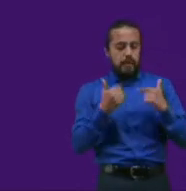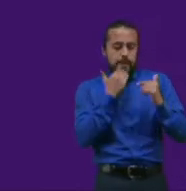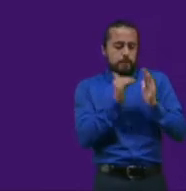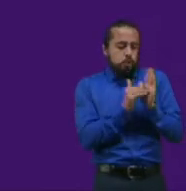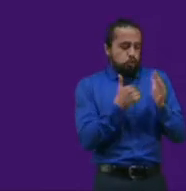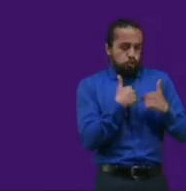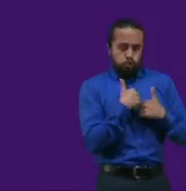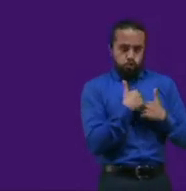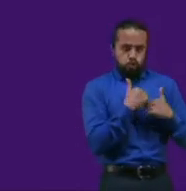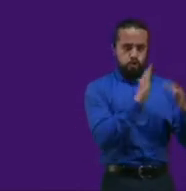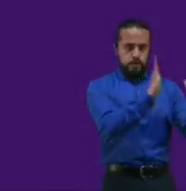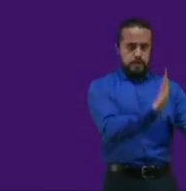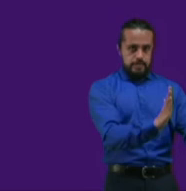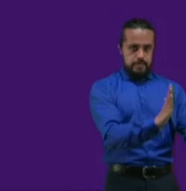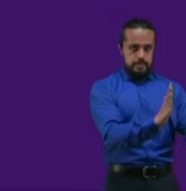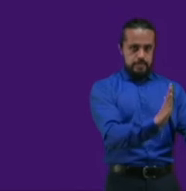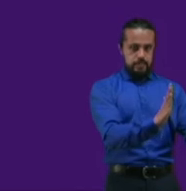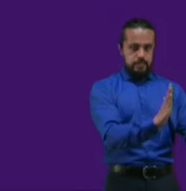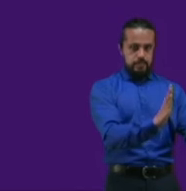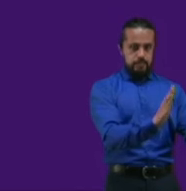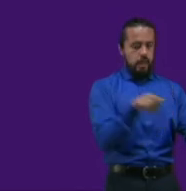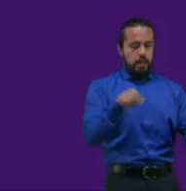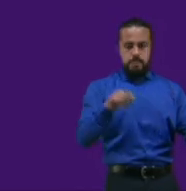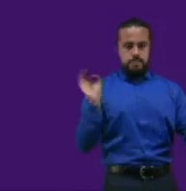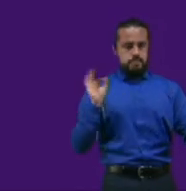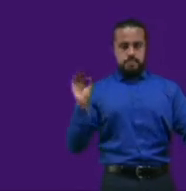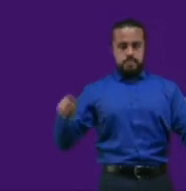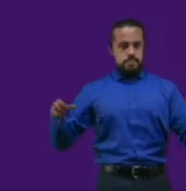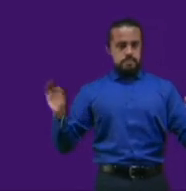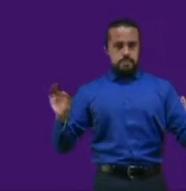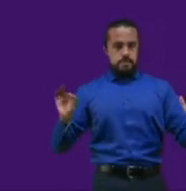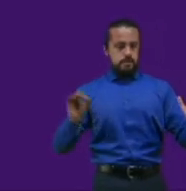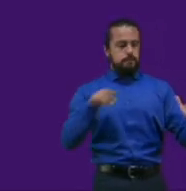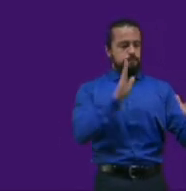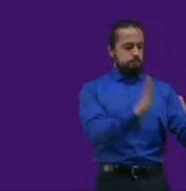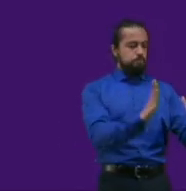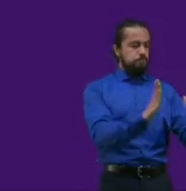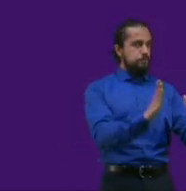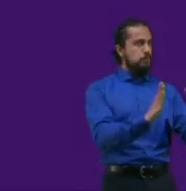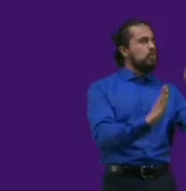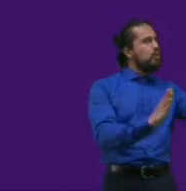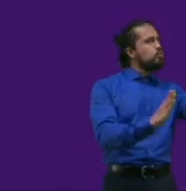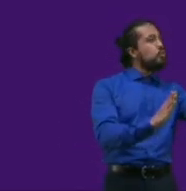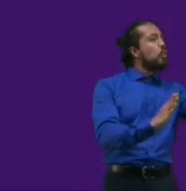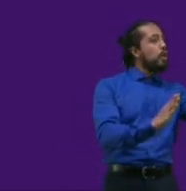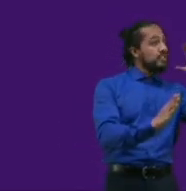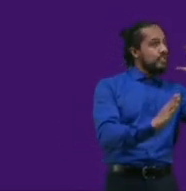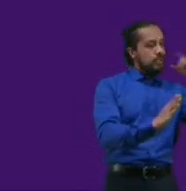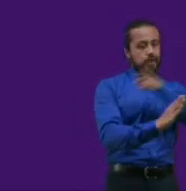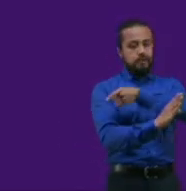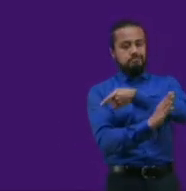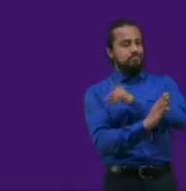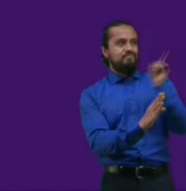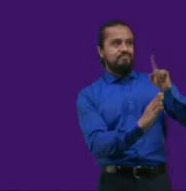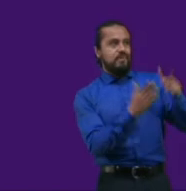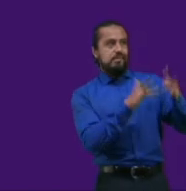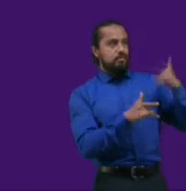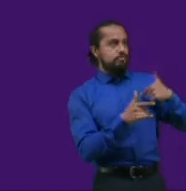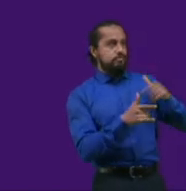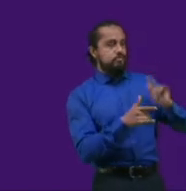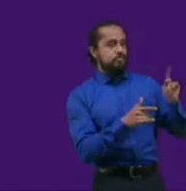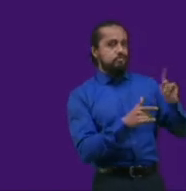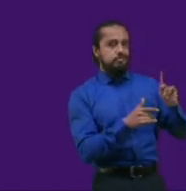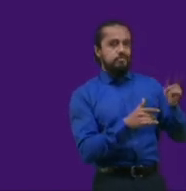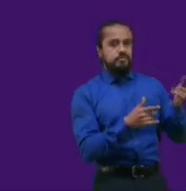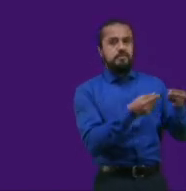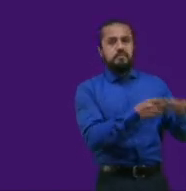industria, porque hay algunos también muy hacia el fintech, otros muy hacia algo. Entonces, uno que nunca haya hecho algo de tu industria, de pronto te va a hacer perder